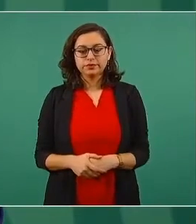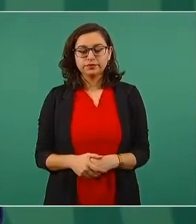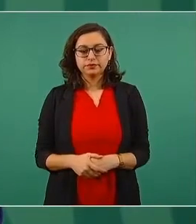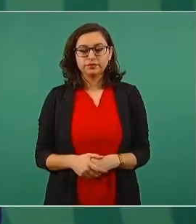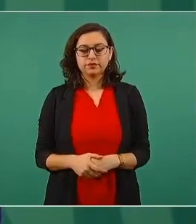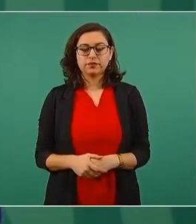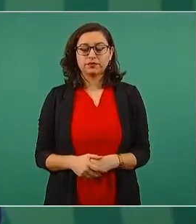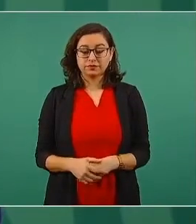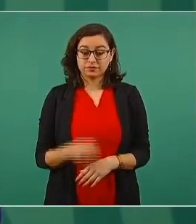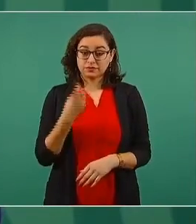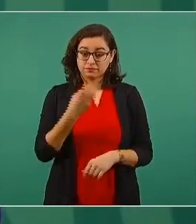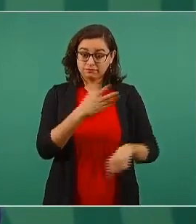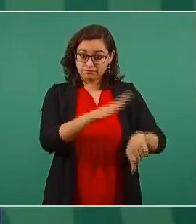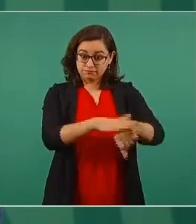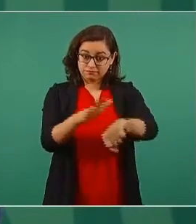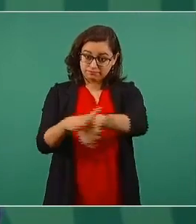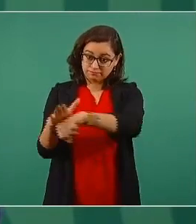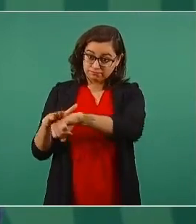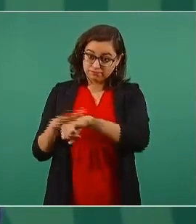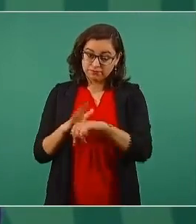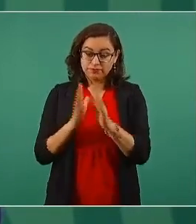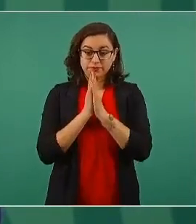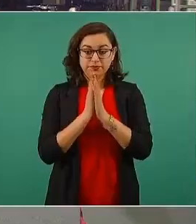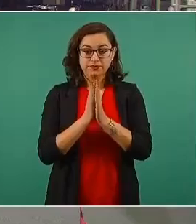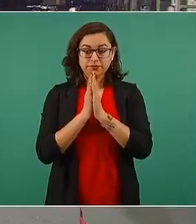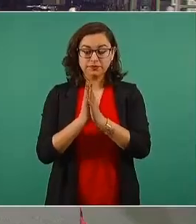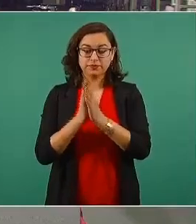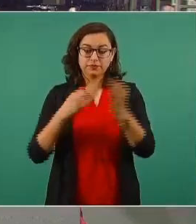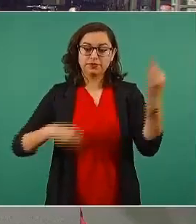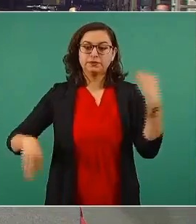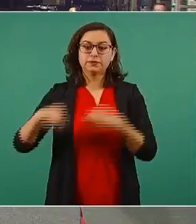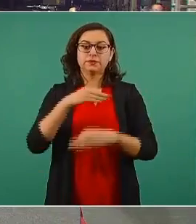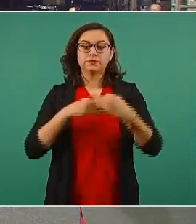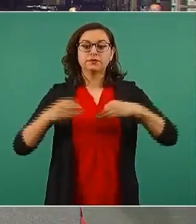Ese es el llamado a todos.